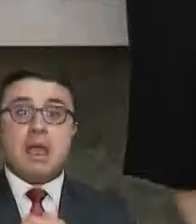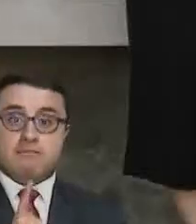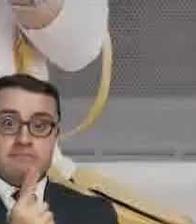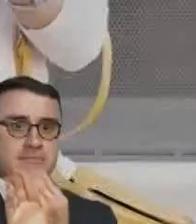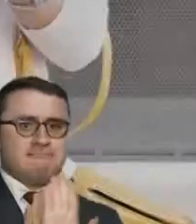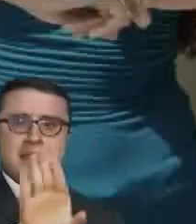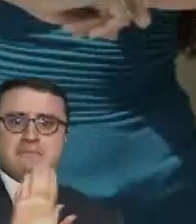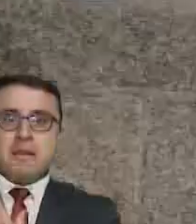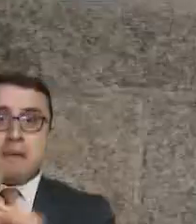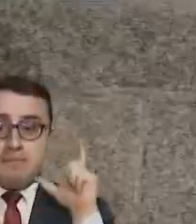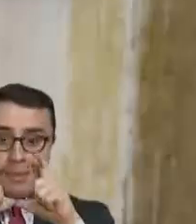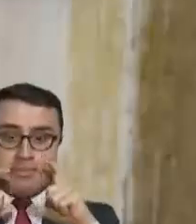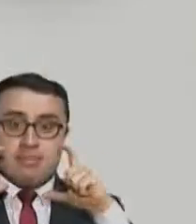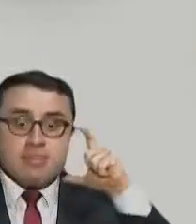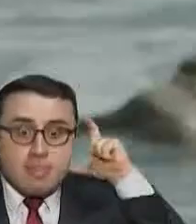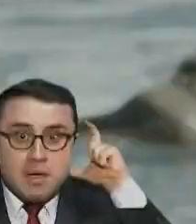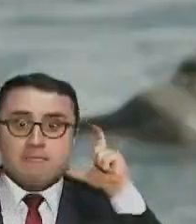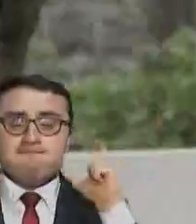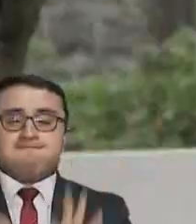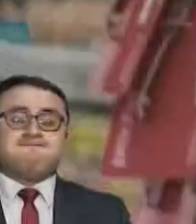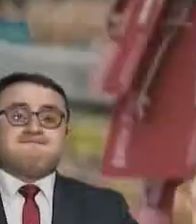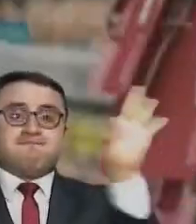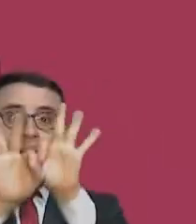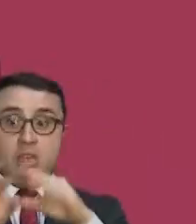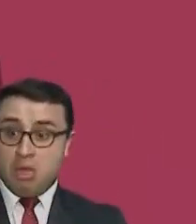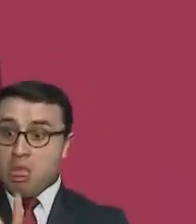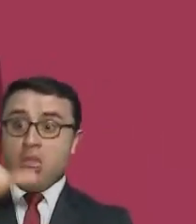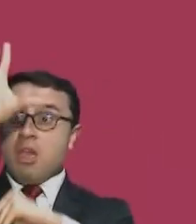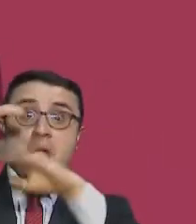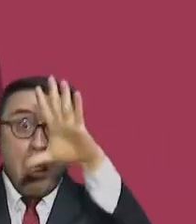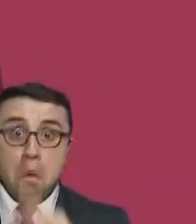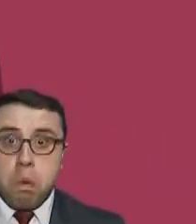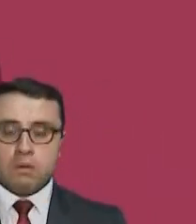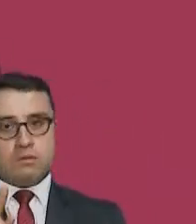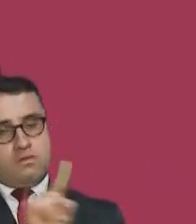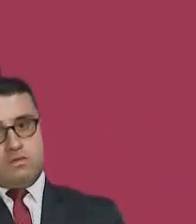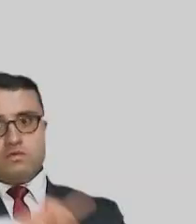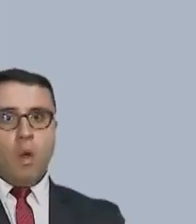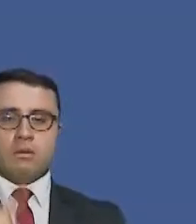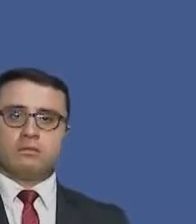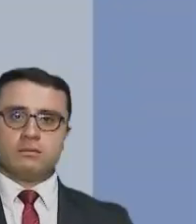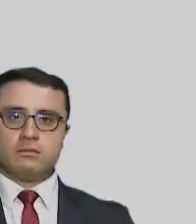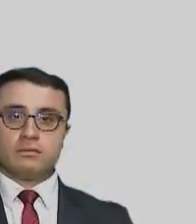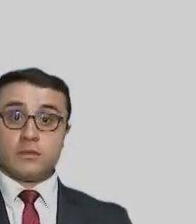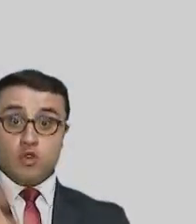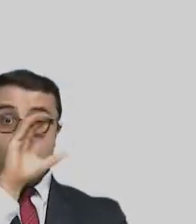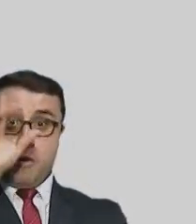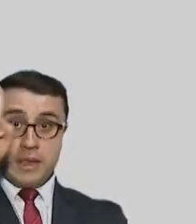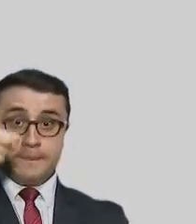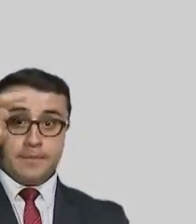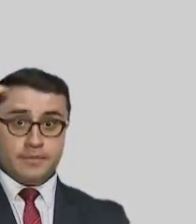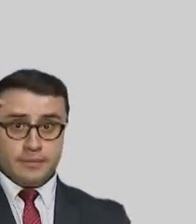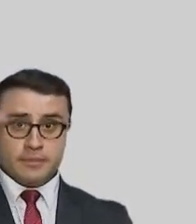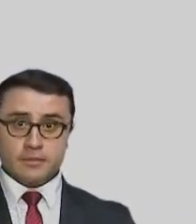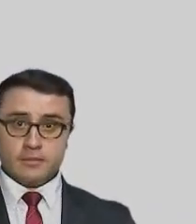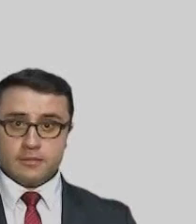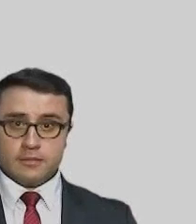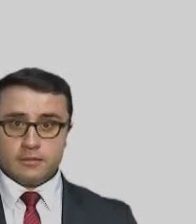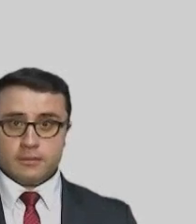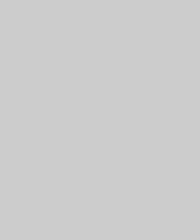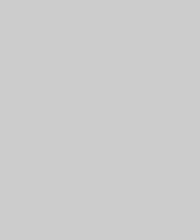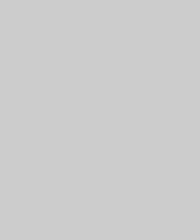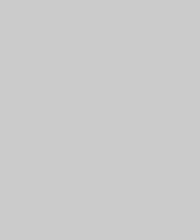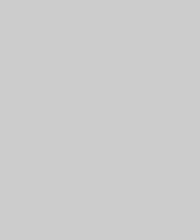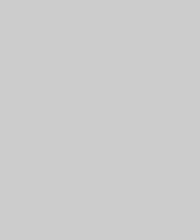el distanciamiento y usa tapabocas. El virus no se ha ido. Gobierno de Colombia.